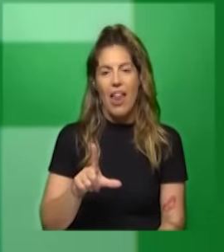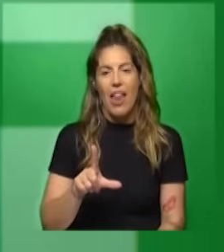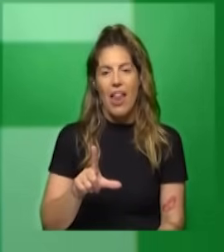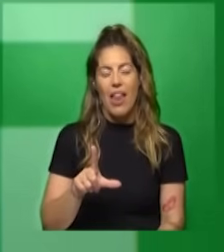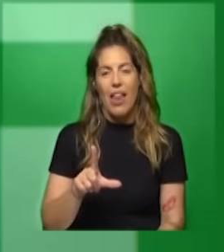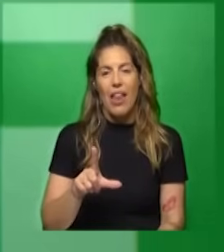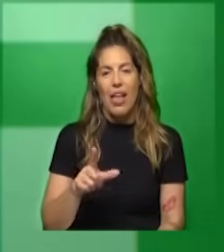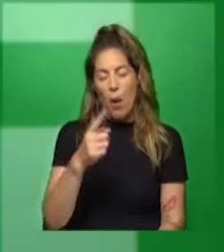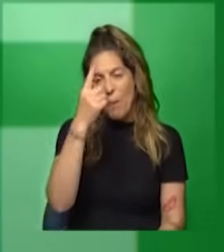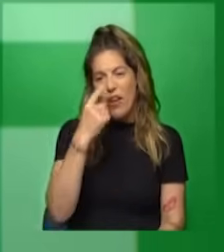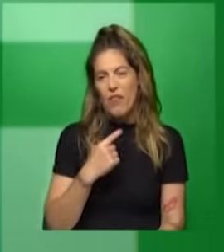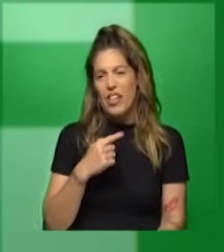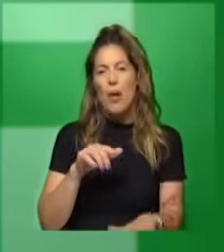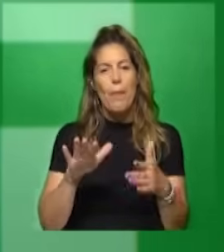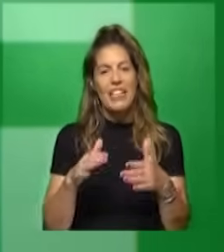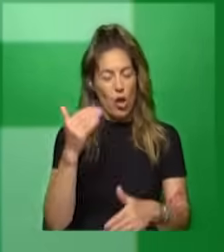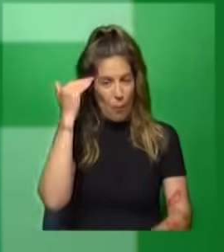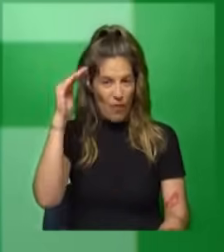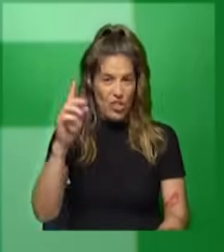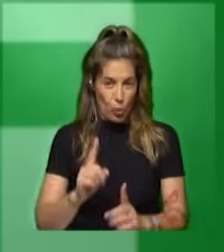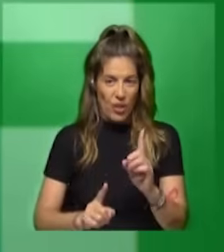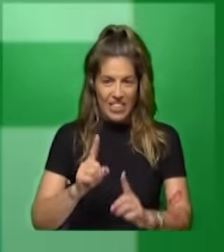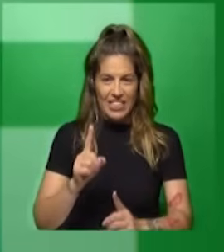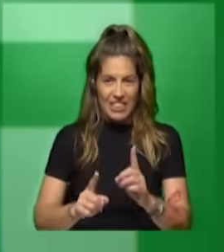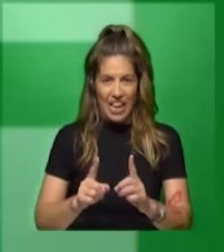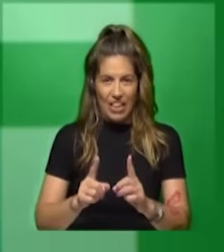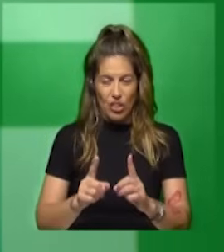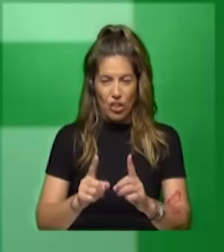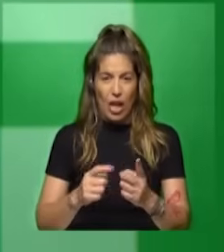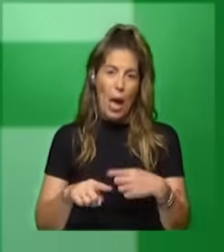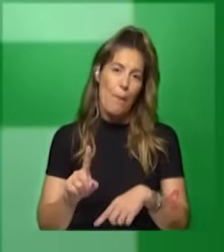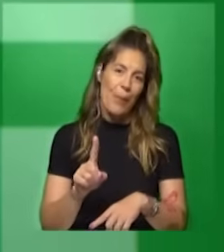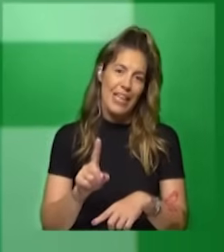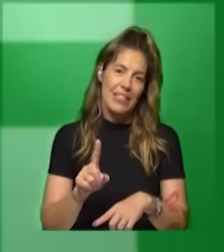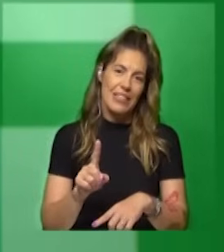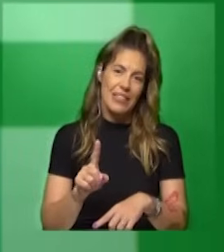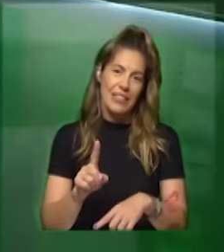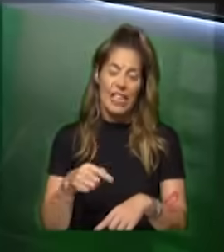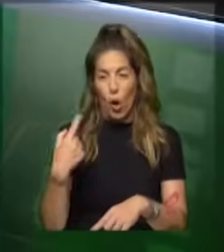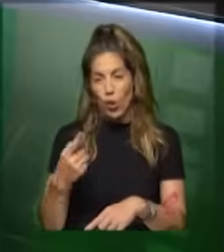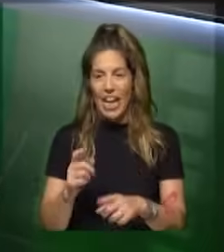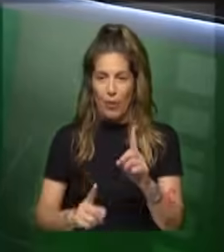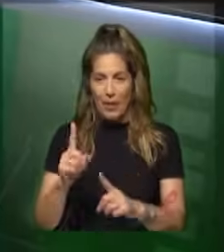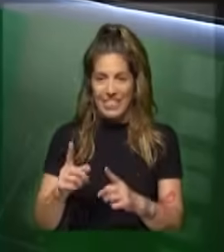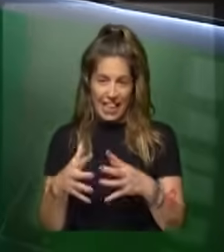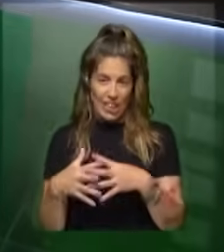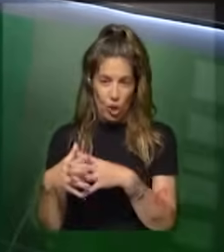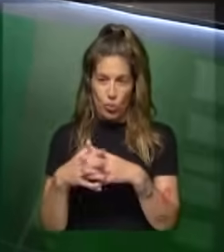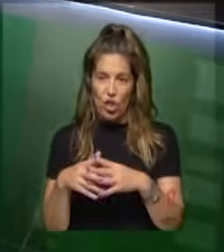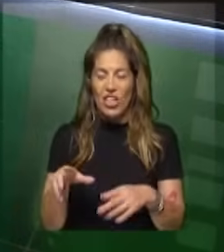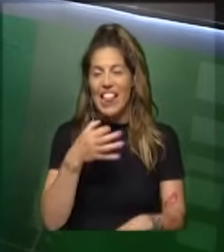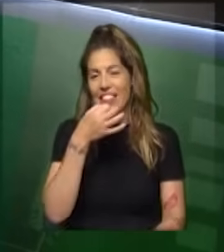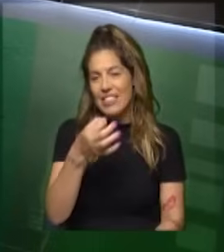un perfil parecido también, un profesor universitario, en vez de ser de Stanford, de Harvard, en fin, él decía,